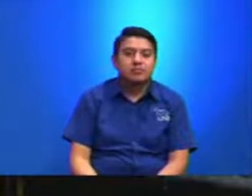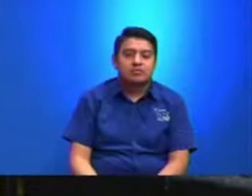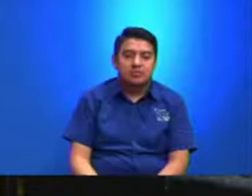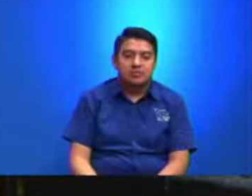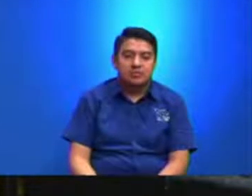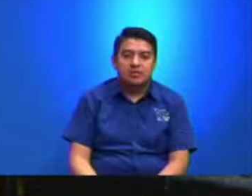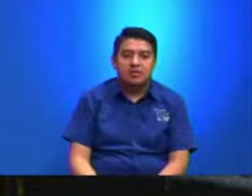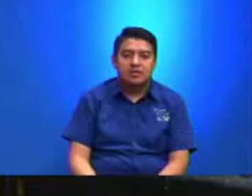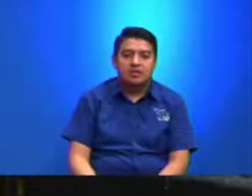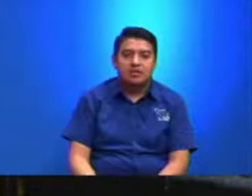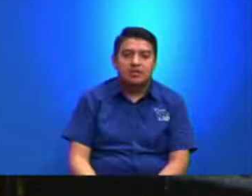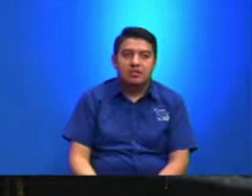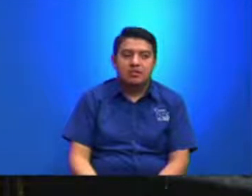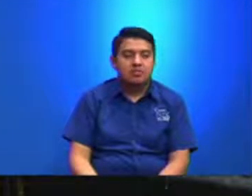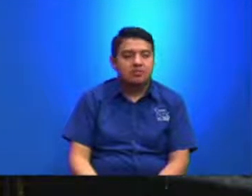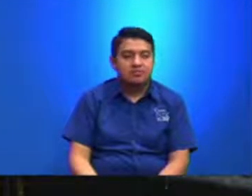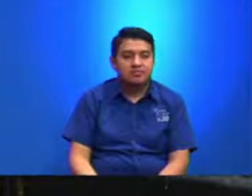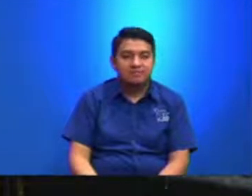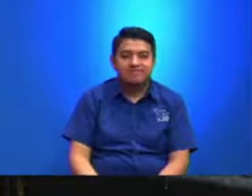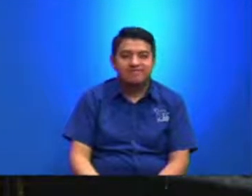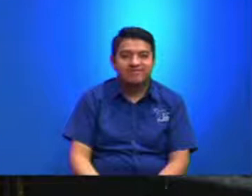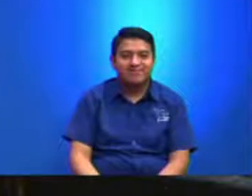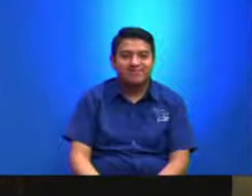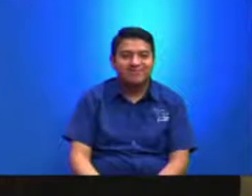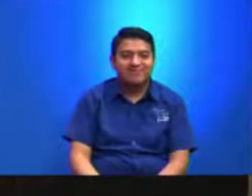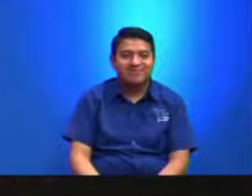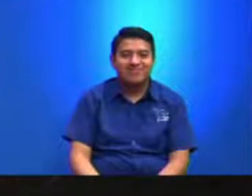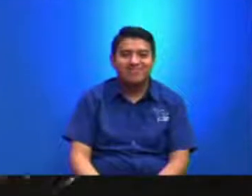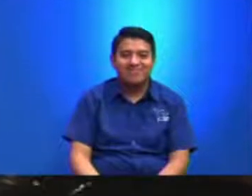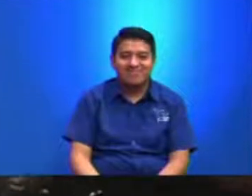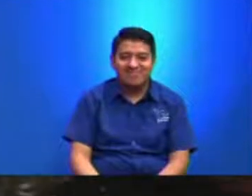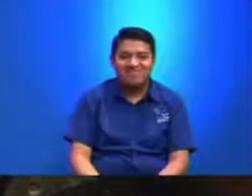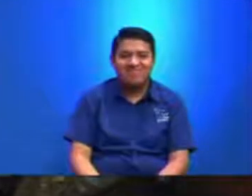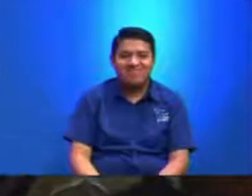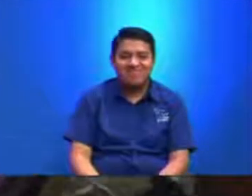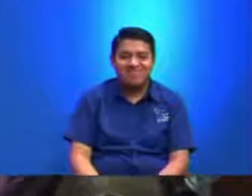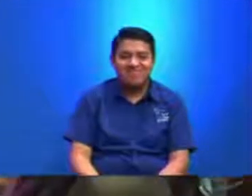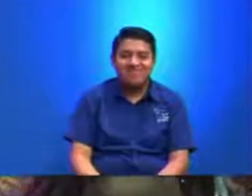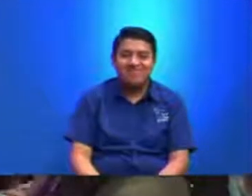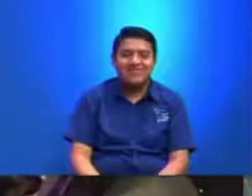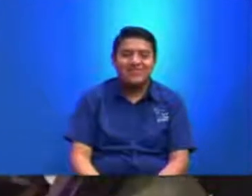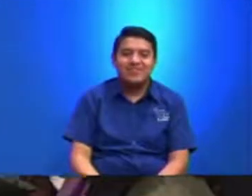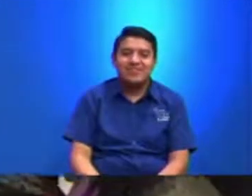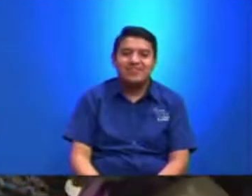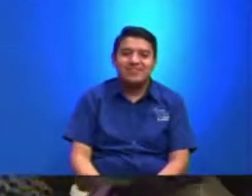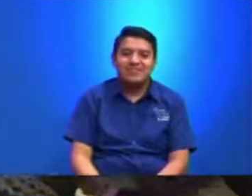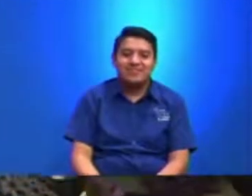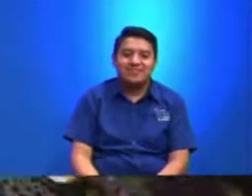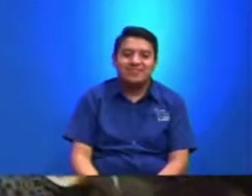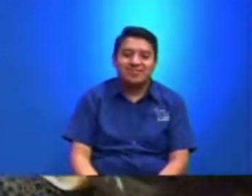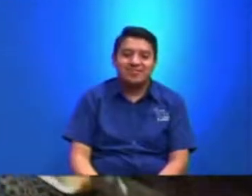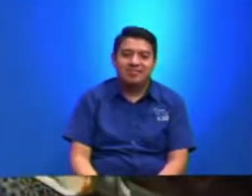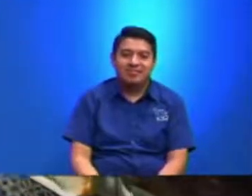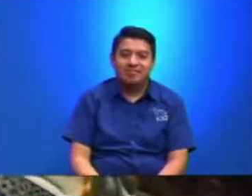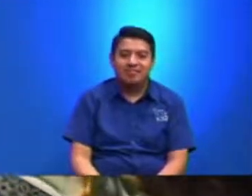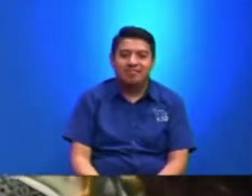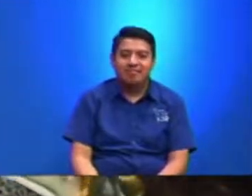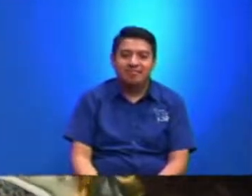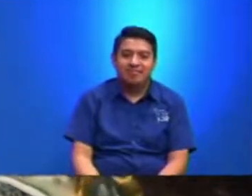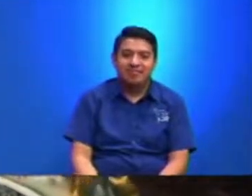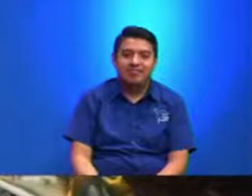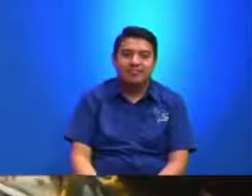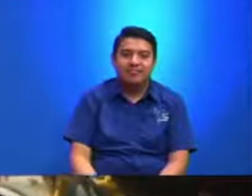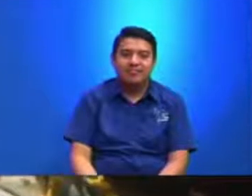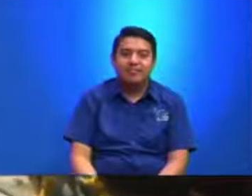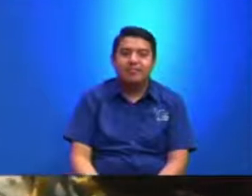agua. Va, se lo va a poner un poco más cristiano, pues, porque el vino tiene mala fama, a veces escarnecedor y la cerveza alborotadora.